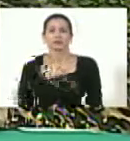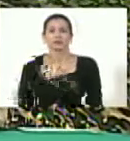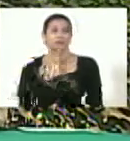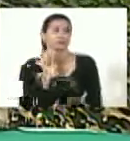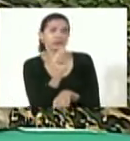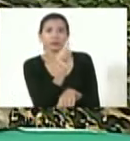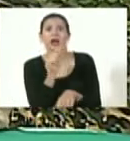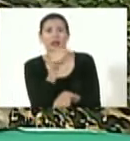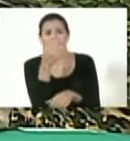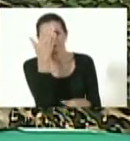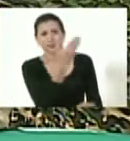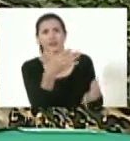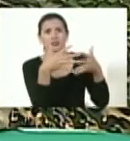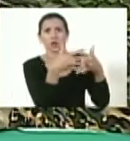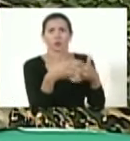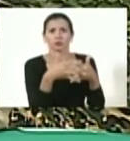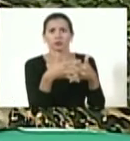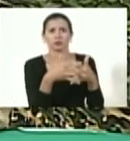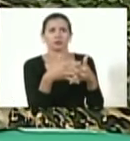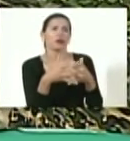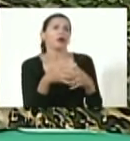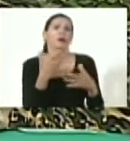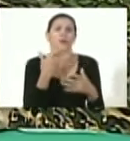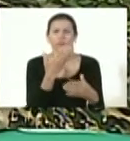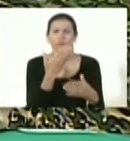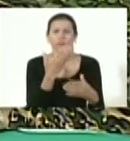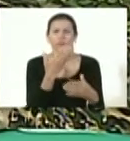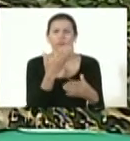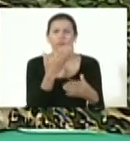Unidos, congresistas,